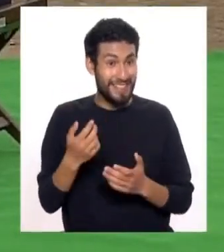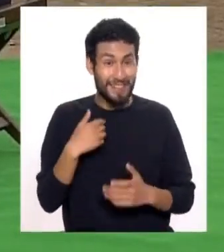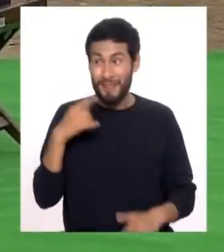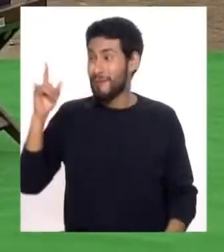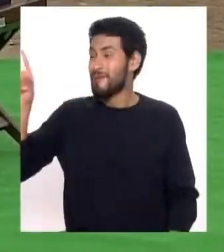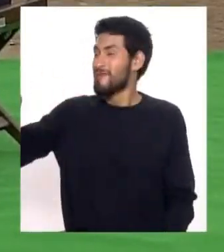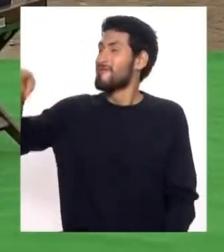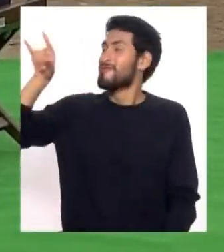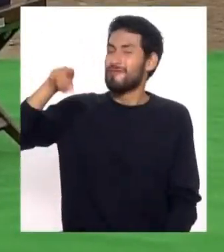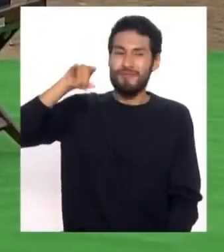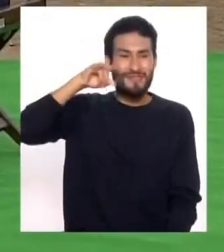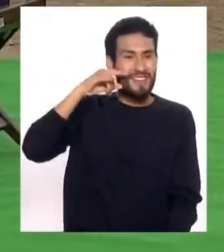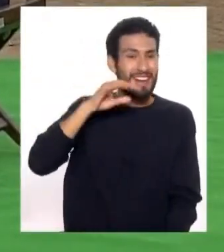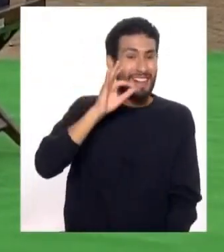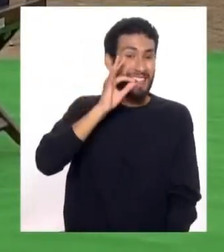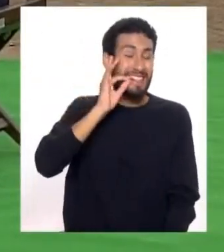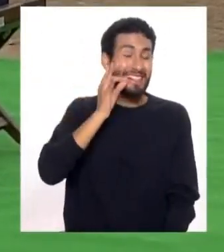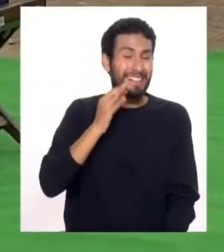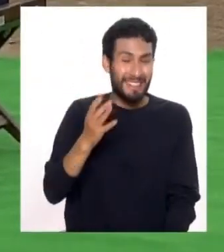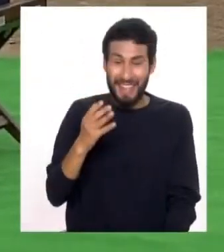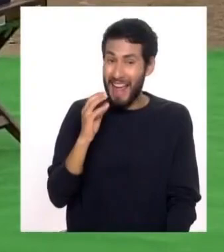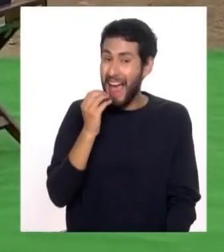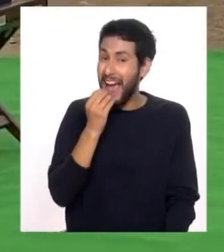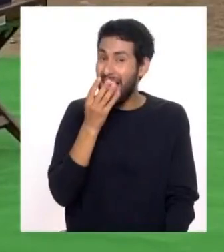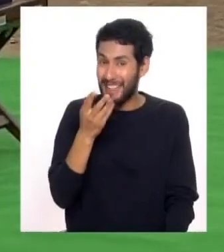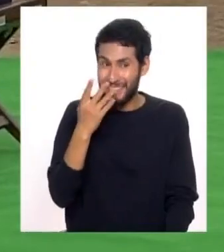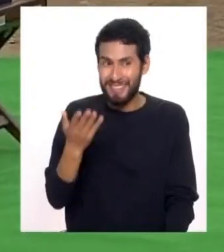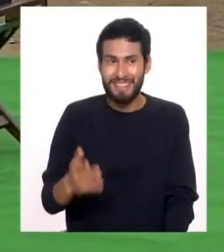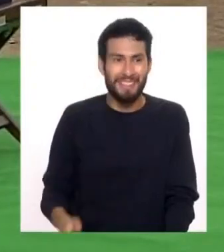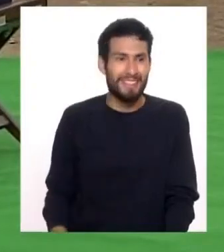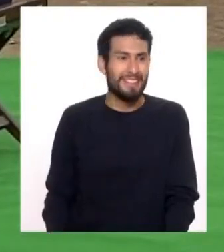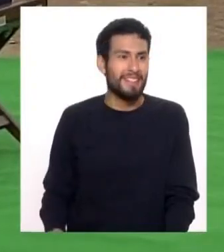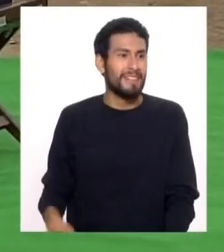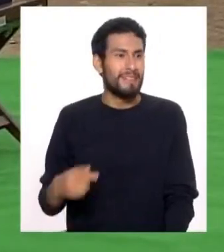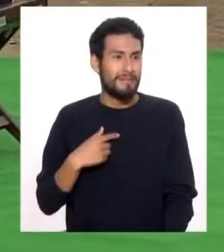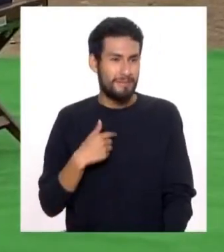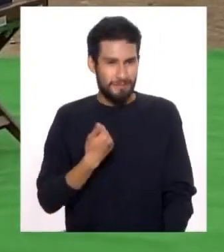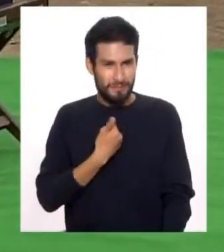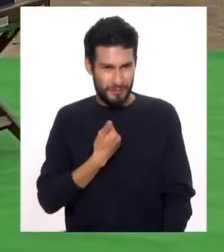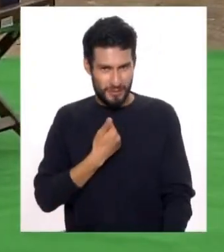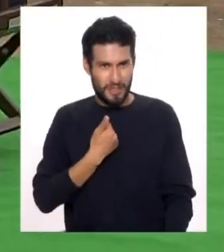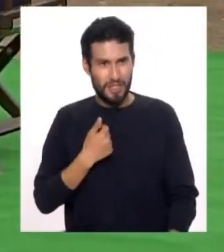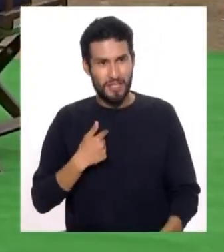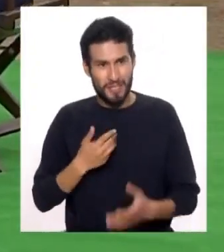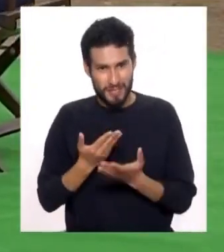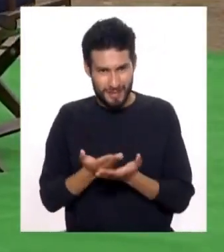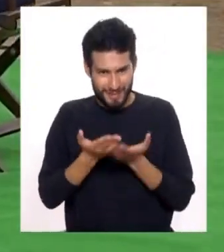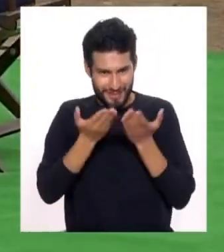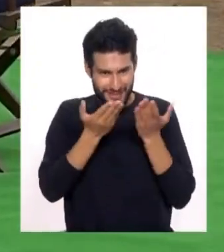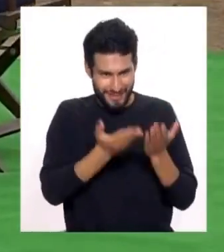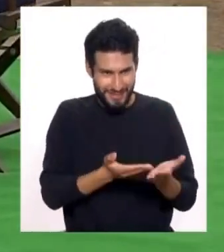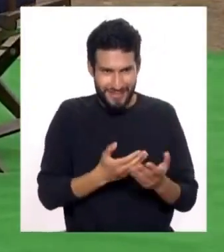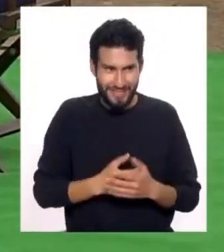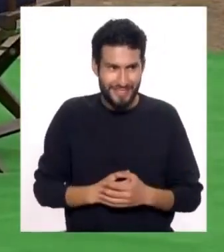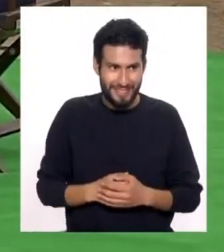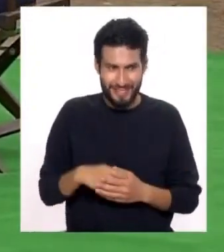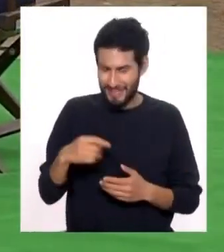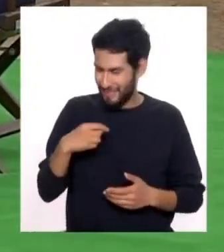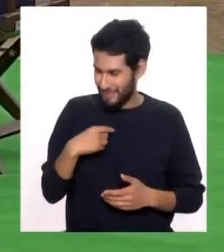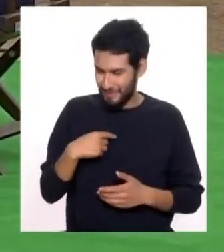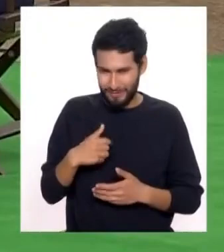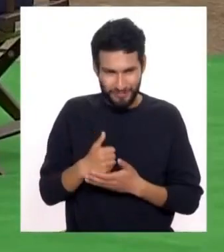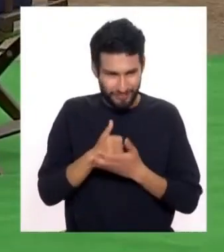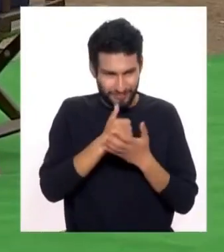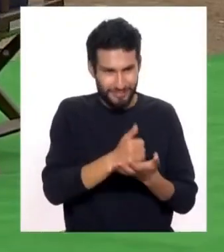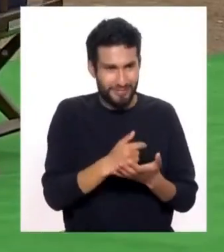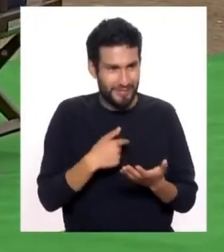oliendo, qué rico, calientitos me imagino. Quiero que sepan que yo misma los he puesto en esta bandeja. Tú mismo lo has preparado. Por supuesto. Tú mismo lo has hecho. He ayudado.